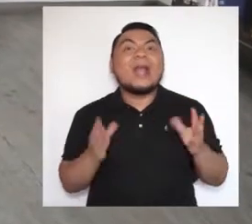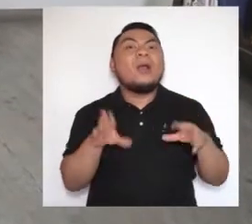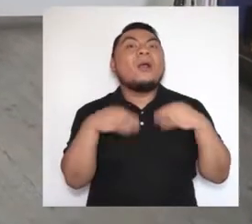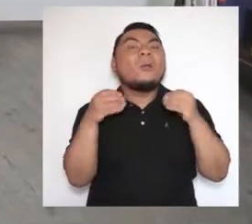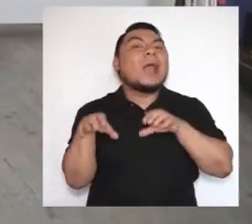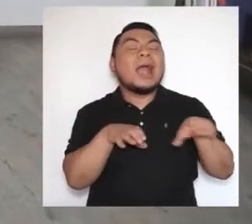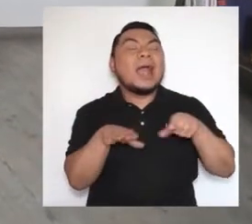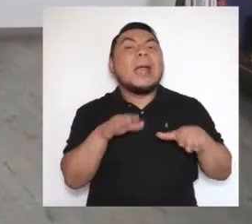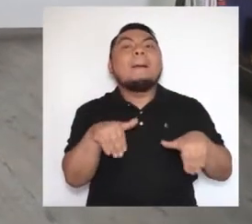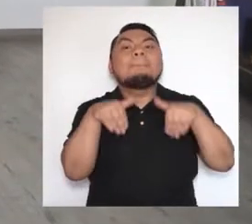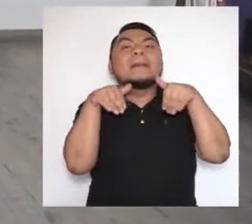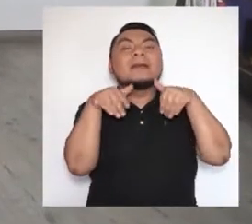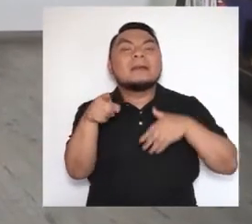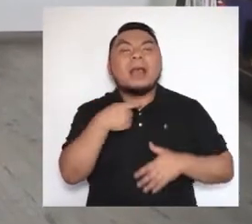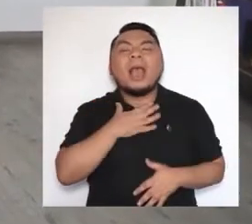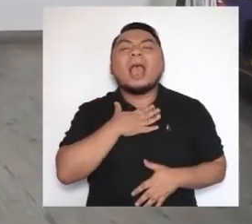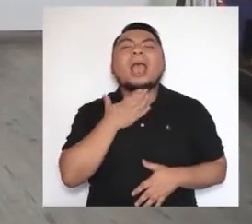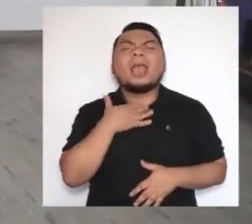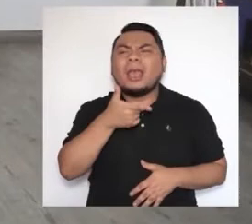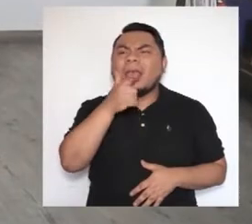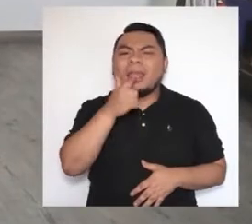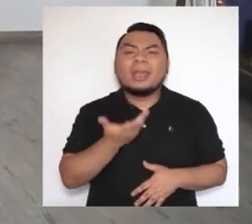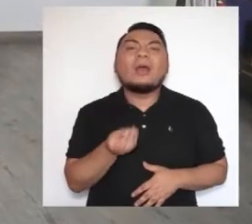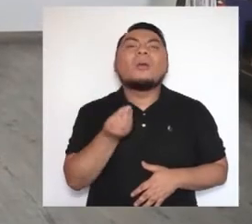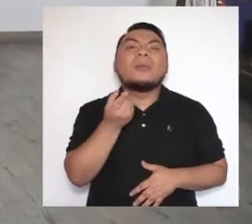¿Y cómo hacen los perritos cuando tienen sed?